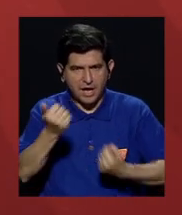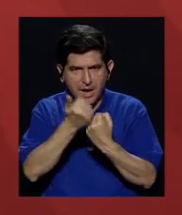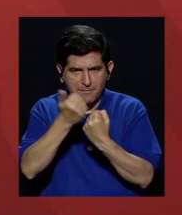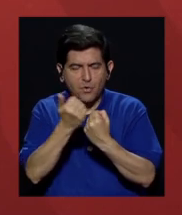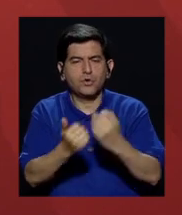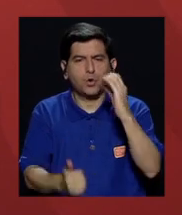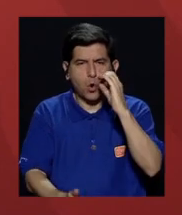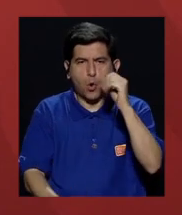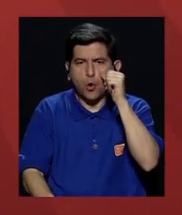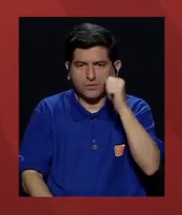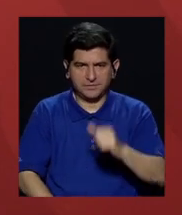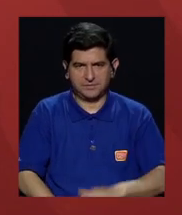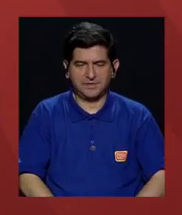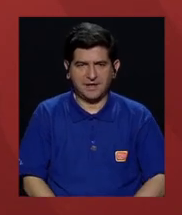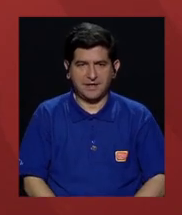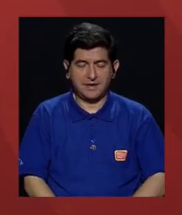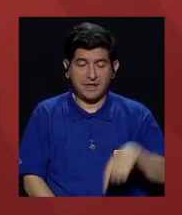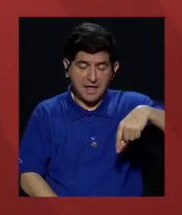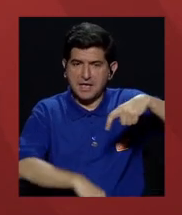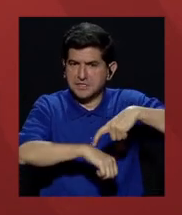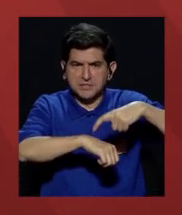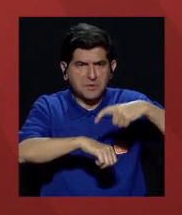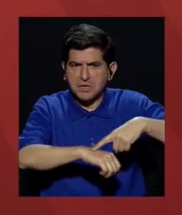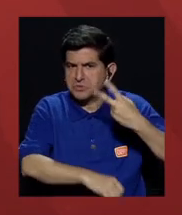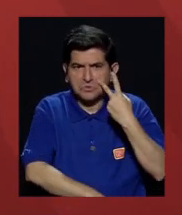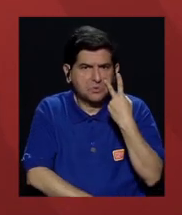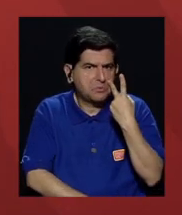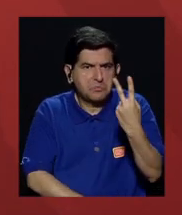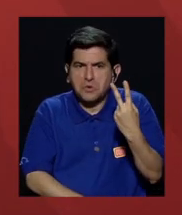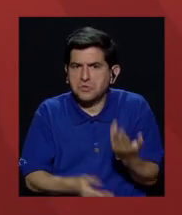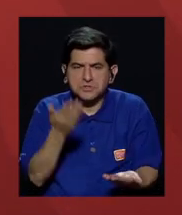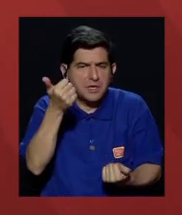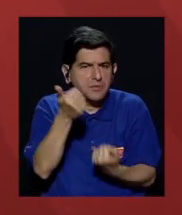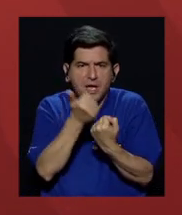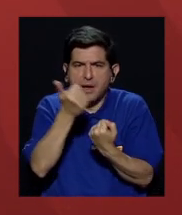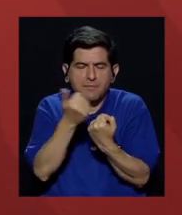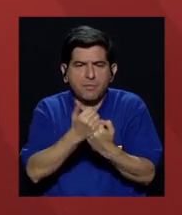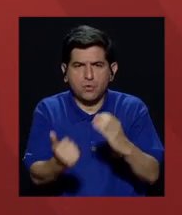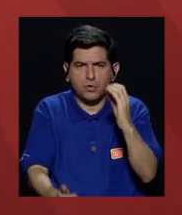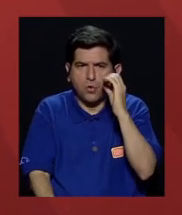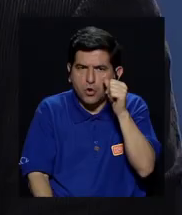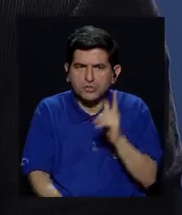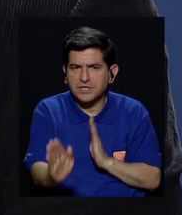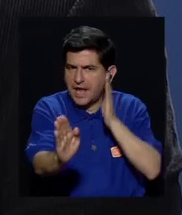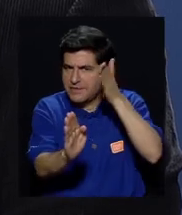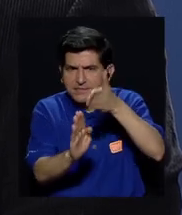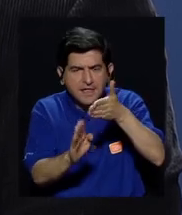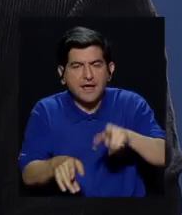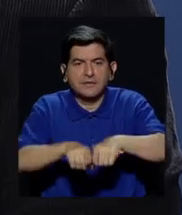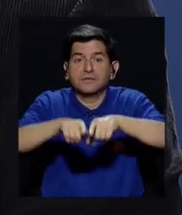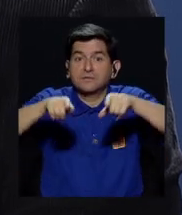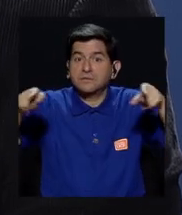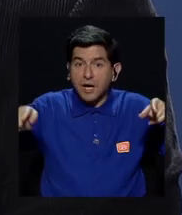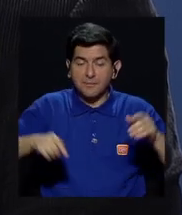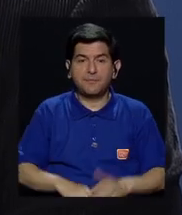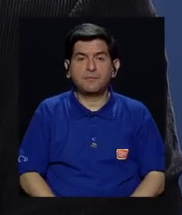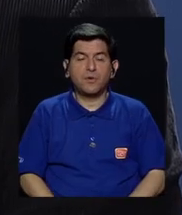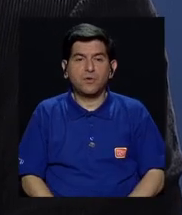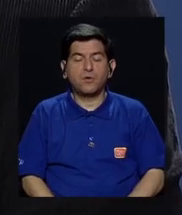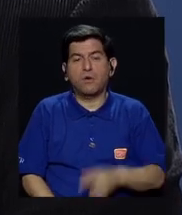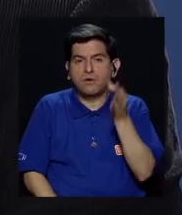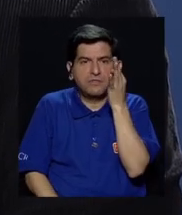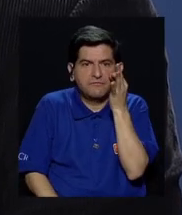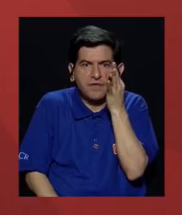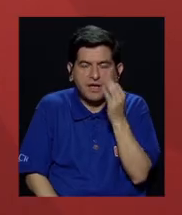respaldo de óscar arias pero en esta elección no se le ve un respaldo de mascar directamente tampoco de josé